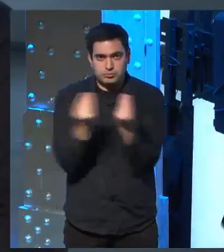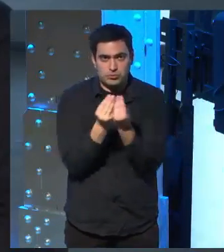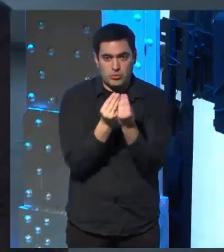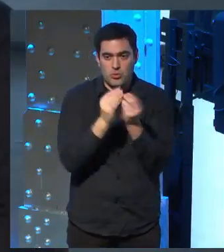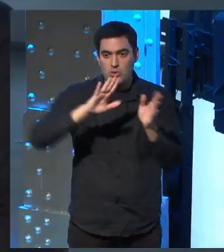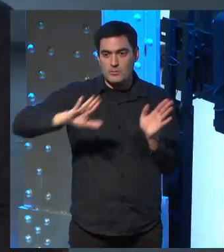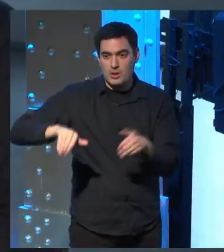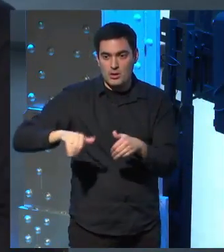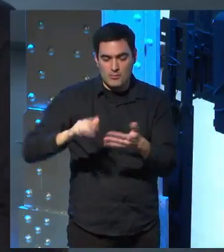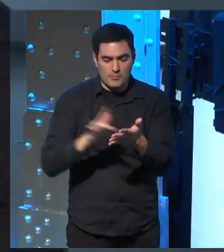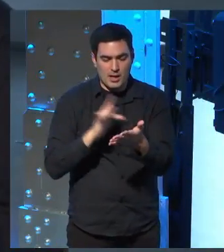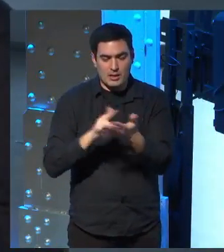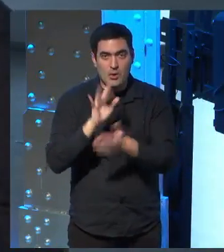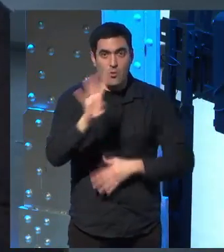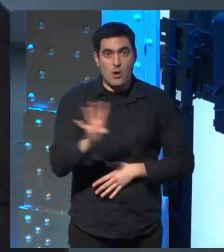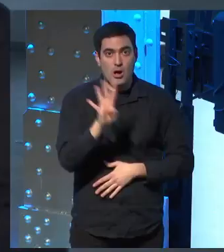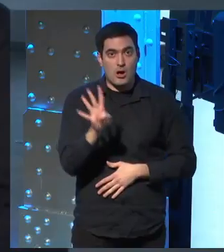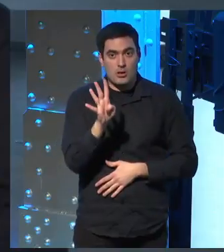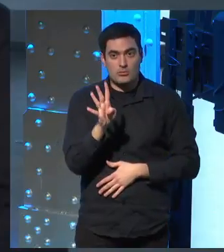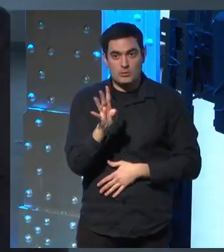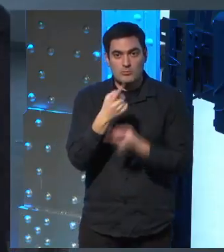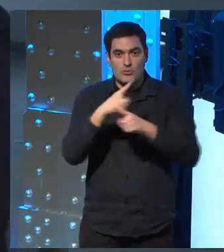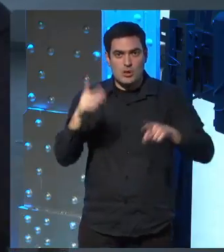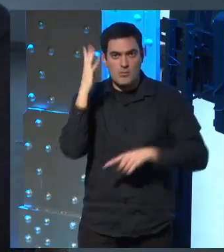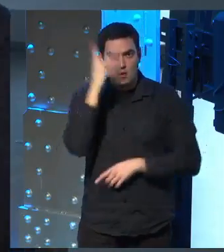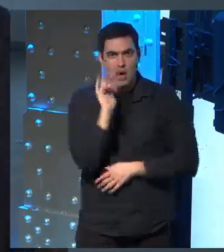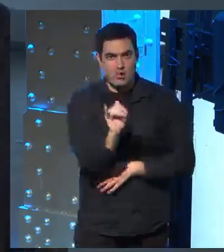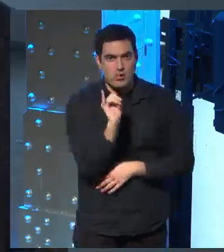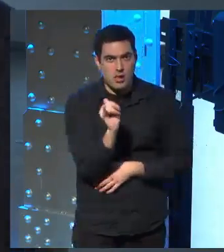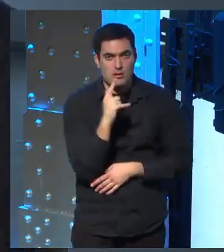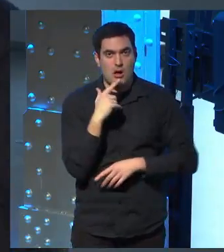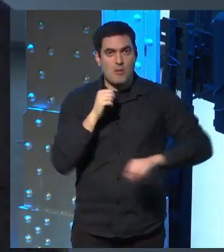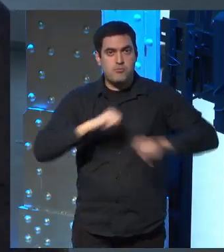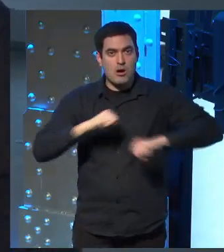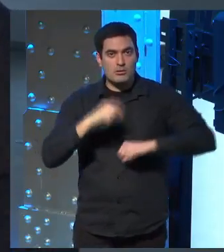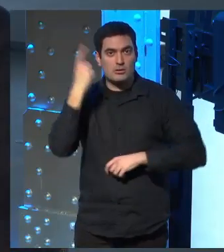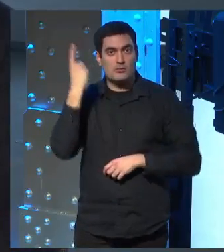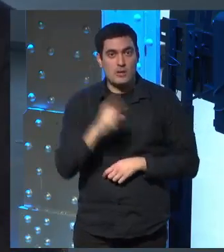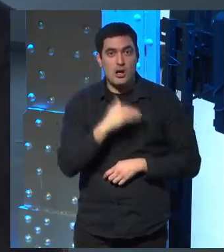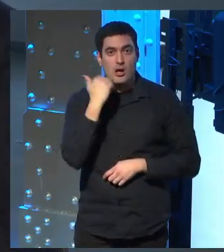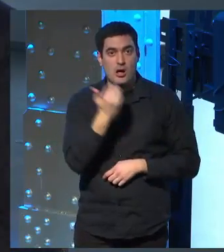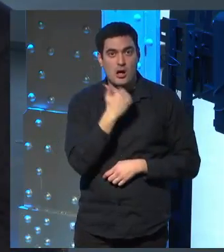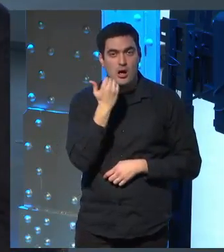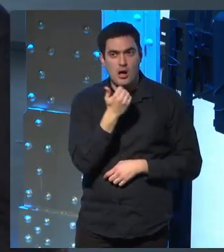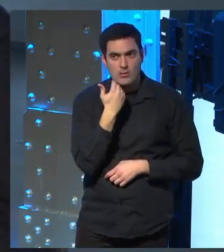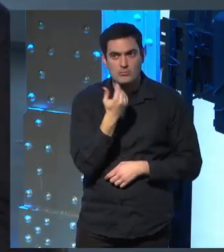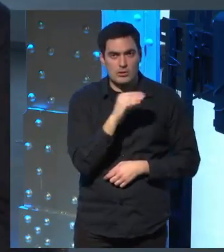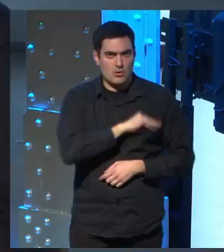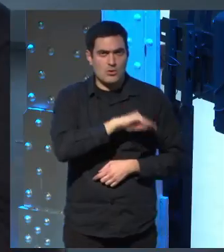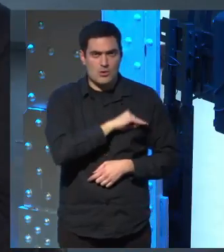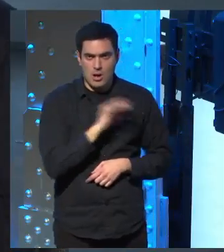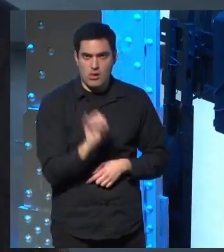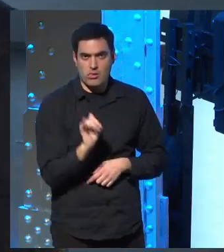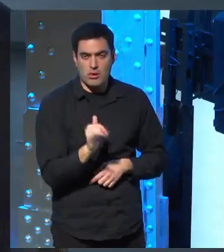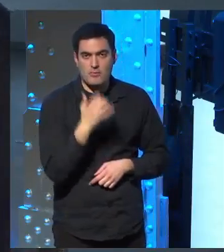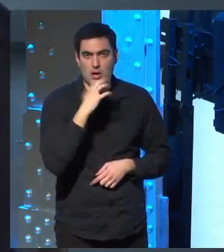3 últimas 4 páginas sí que hay música americana, el final es hiper explosivo y sí que puede haber algo de Gershwin, que puede haber